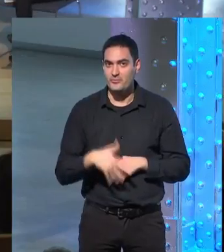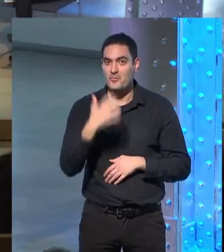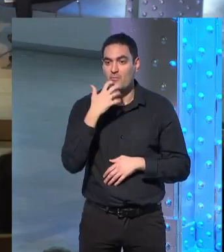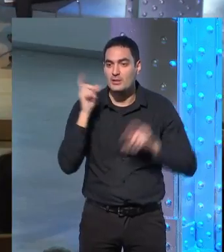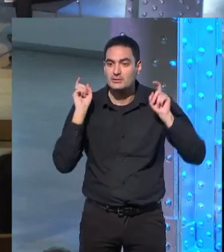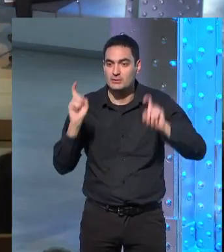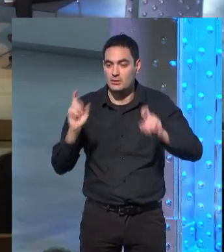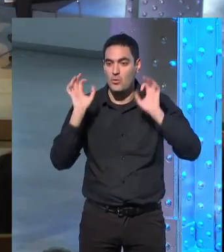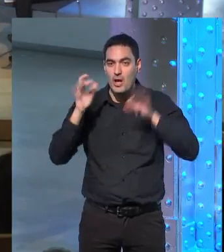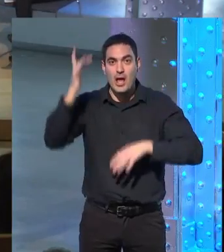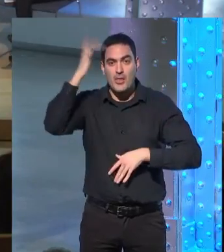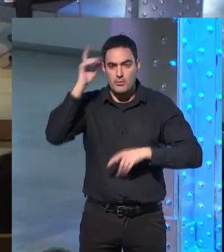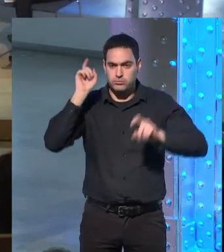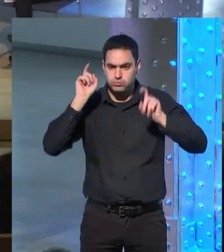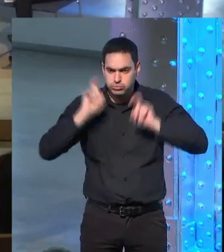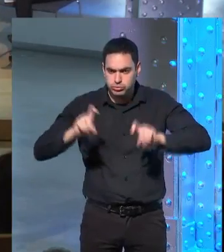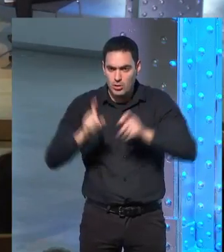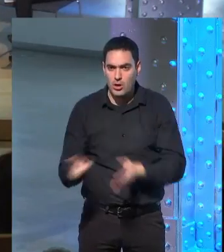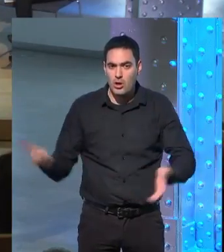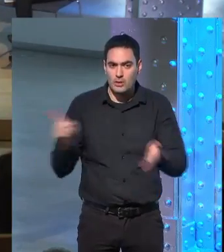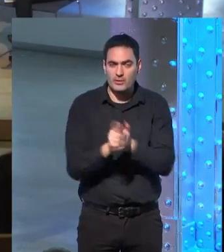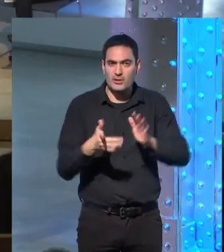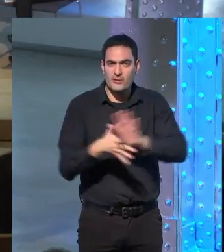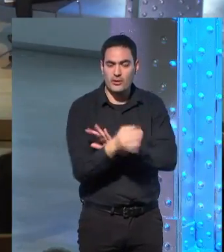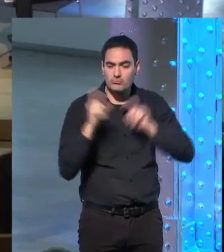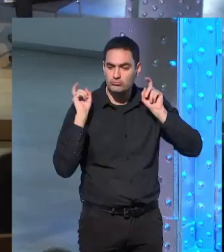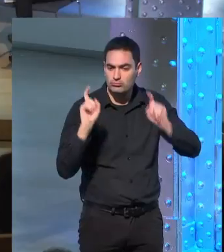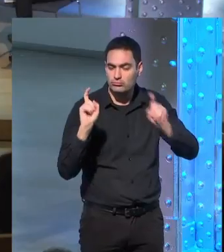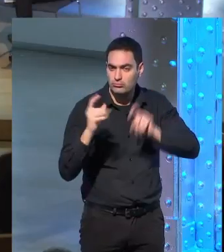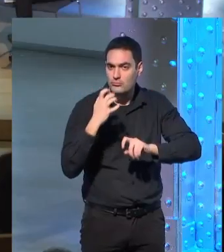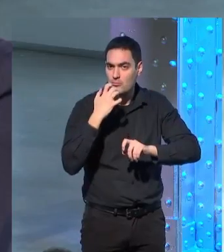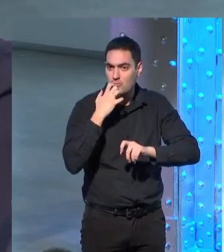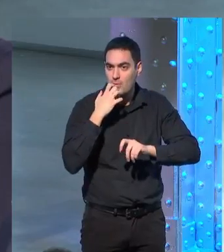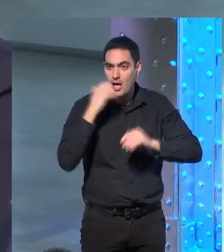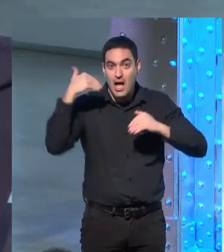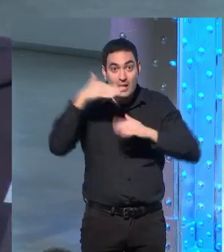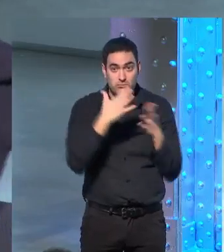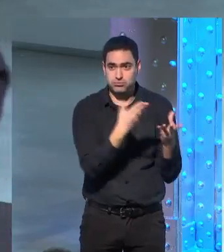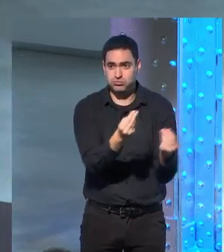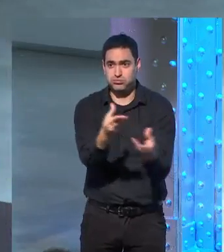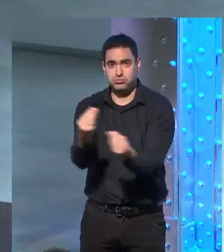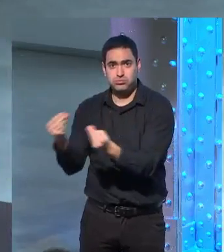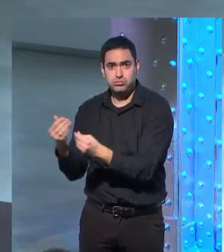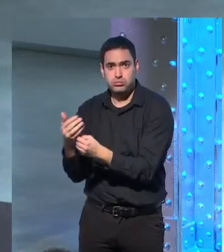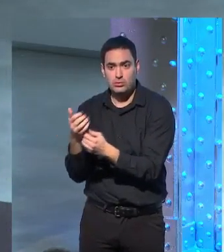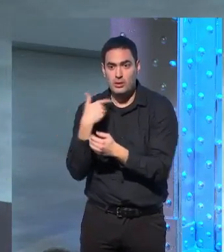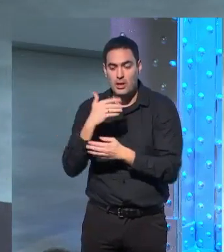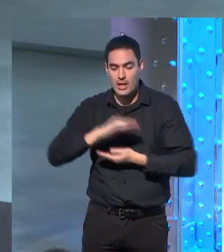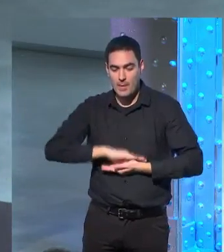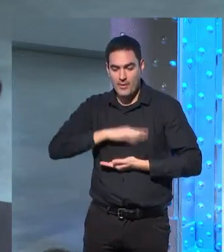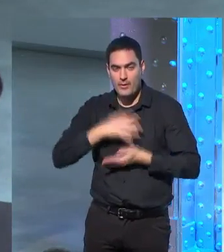enseñar, igual que se puede reeducar el cerebro en muchas otras cosas, enseñar a tener esa multiatención sin perder capacidad